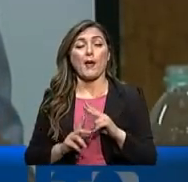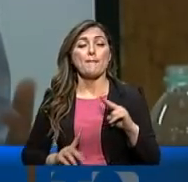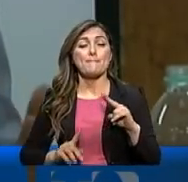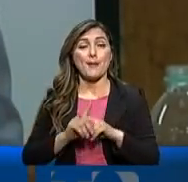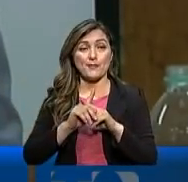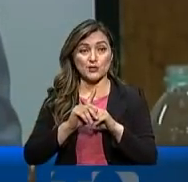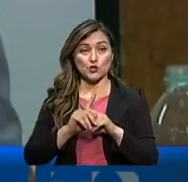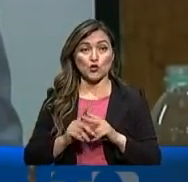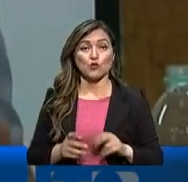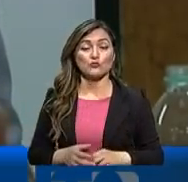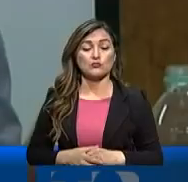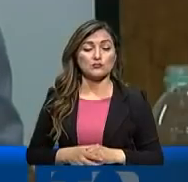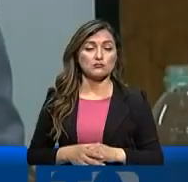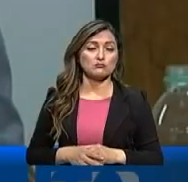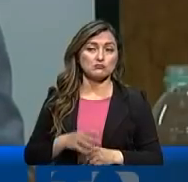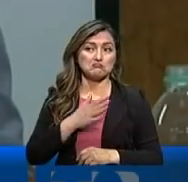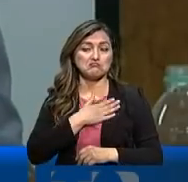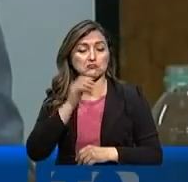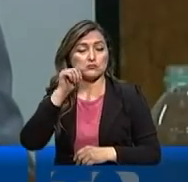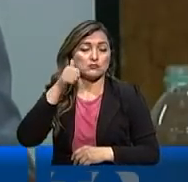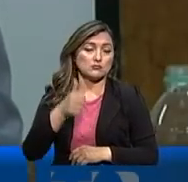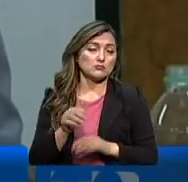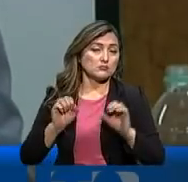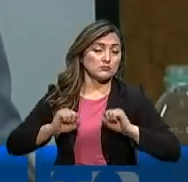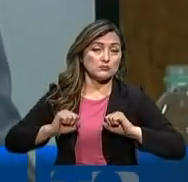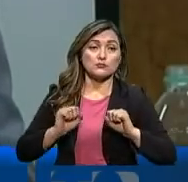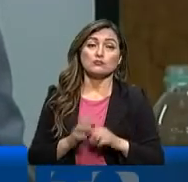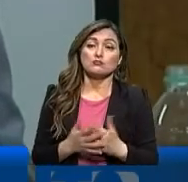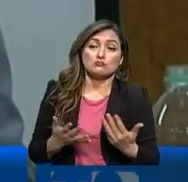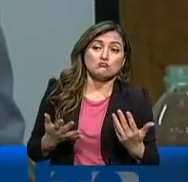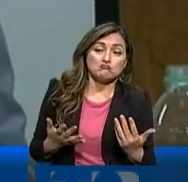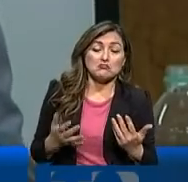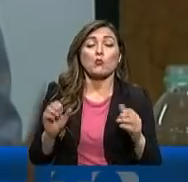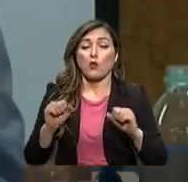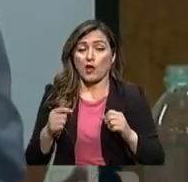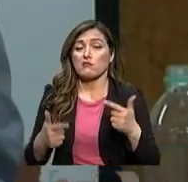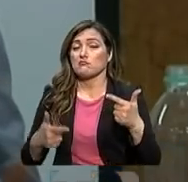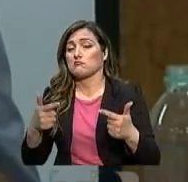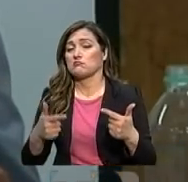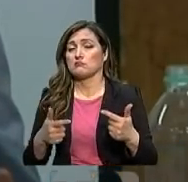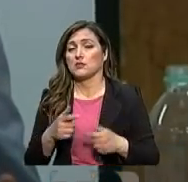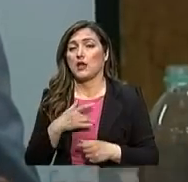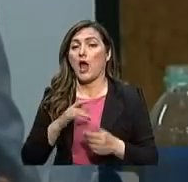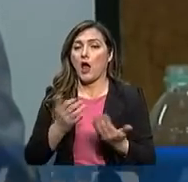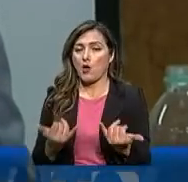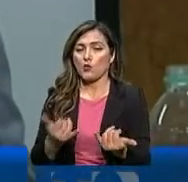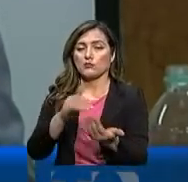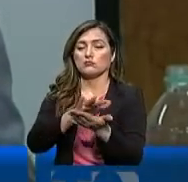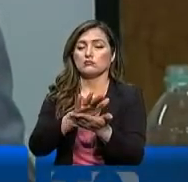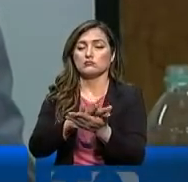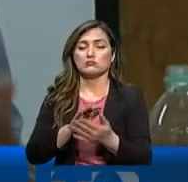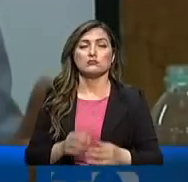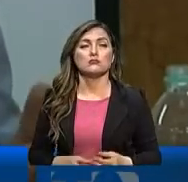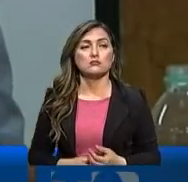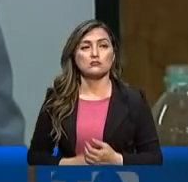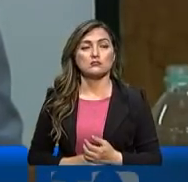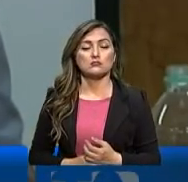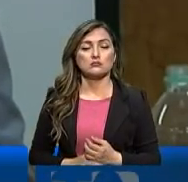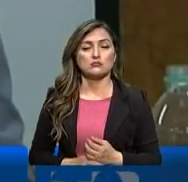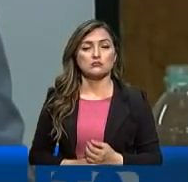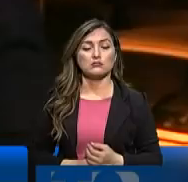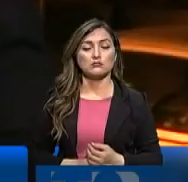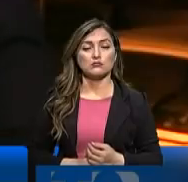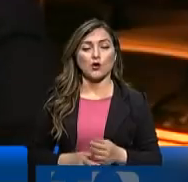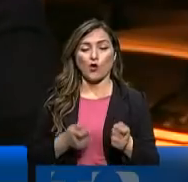Nosotros no podemos confiar que mañana pueda pasar algo. Estamos en calma al momento. El control